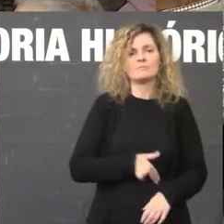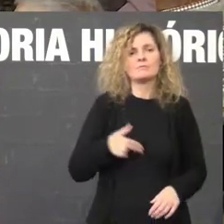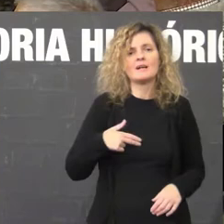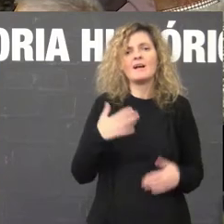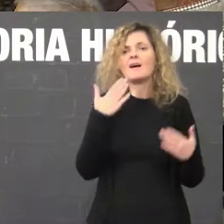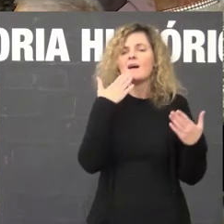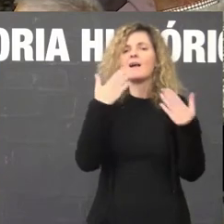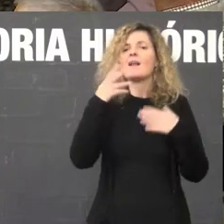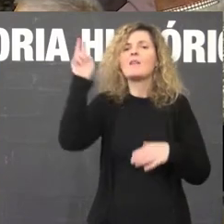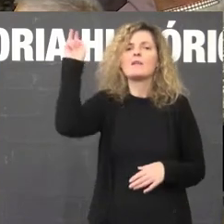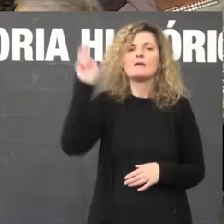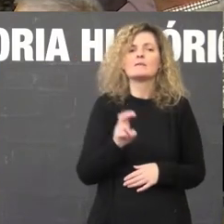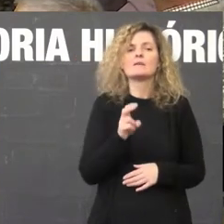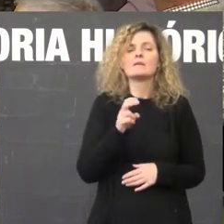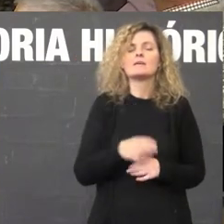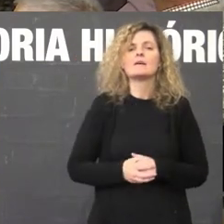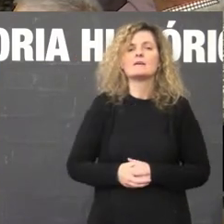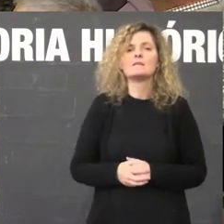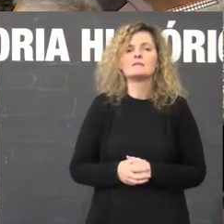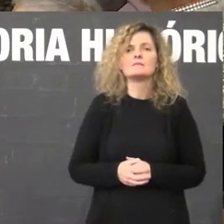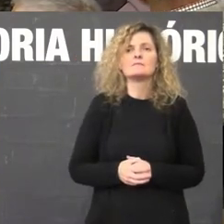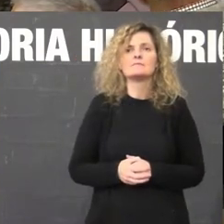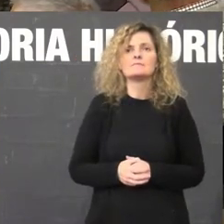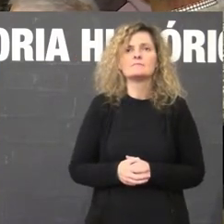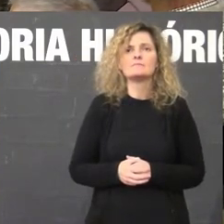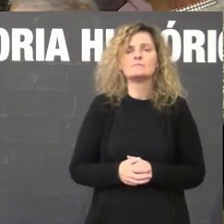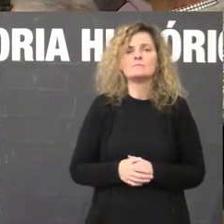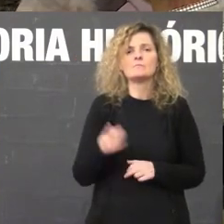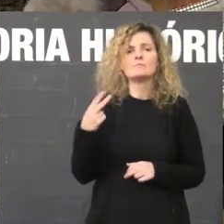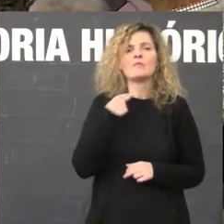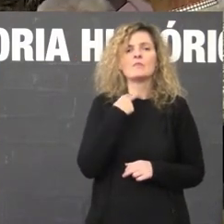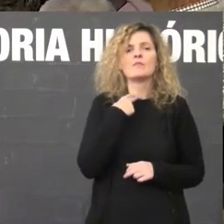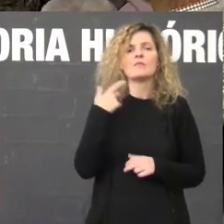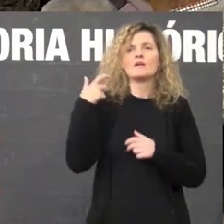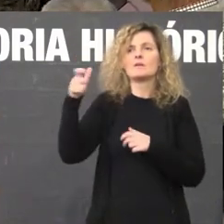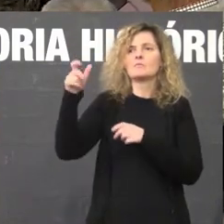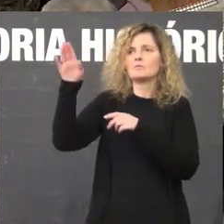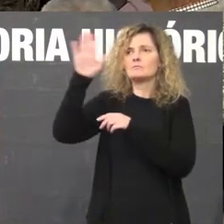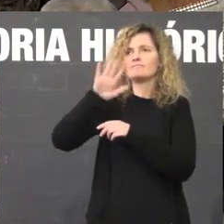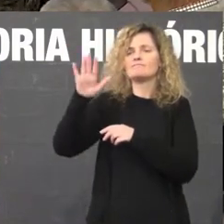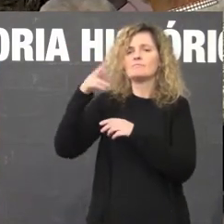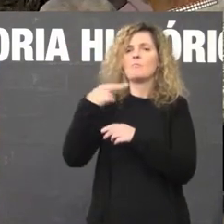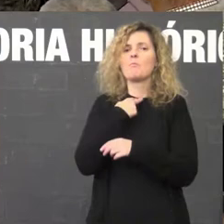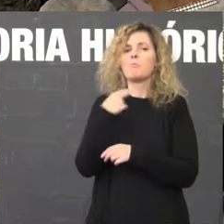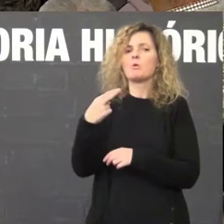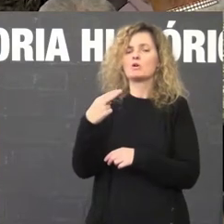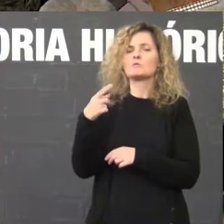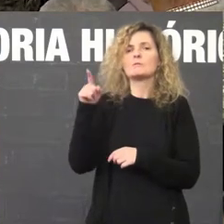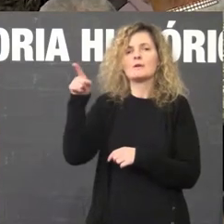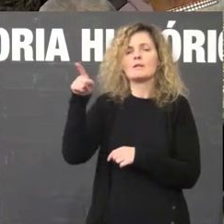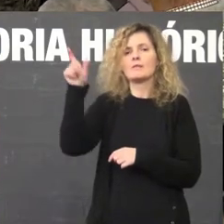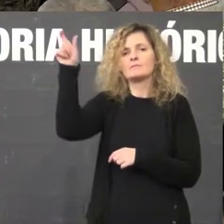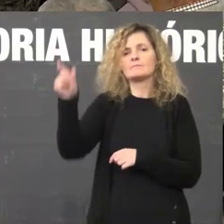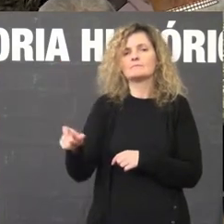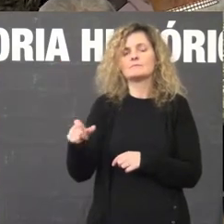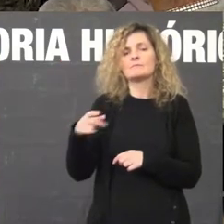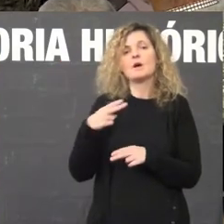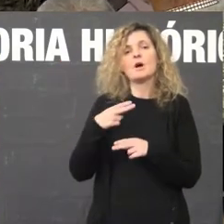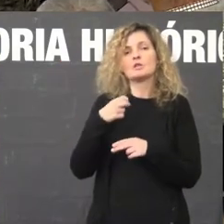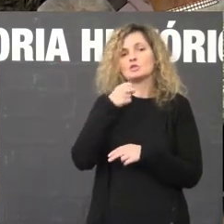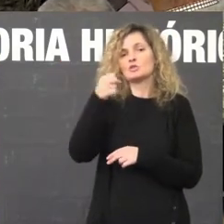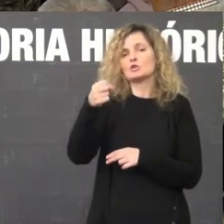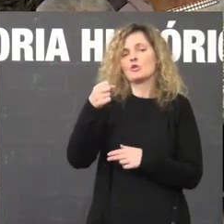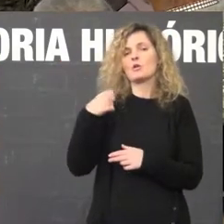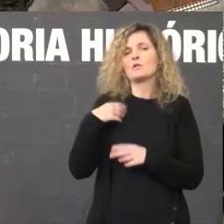foi gracias tamén a unha diputada que entonces era viceportavoz do Partido Socialista